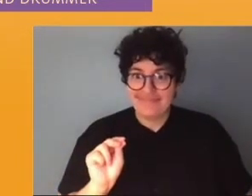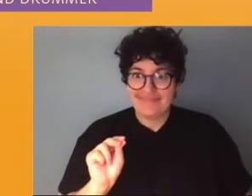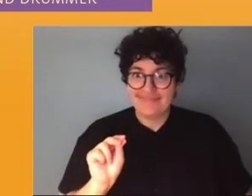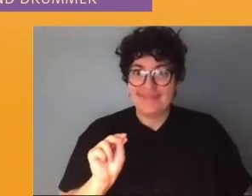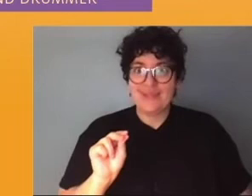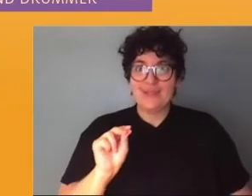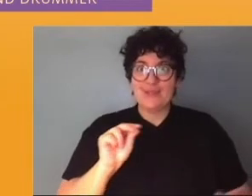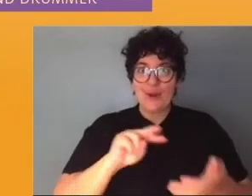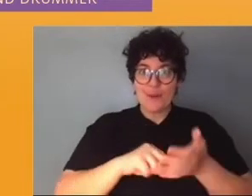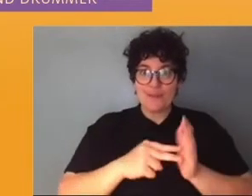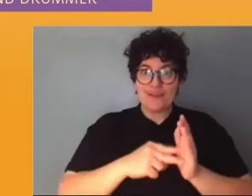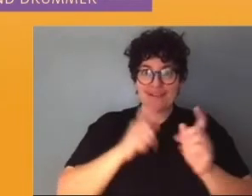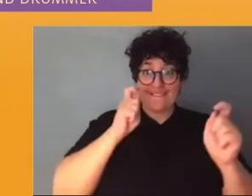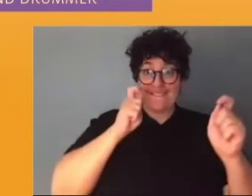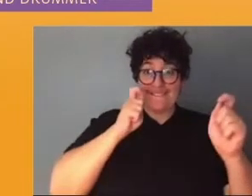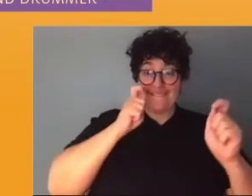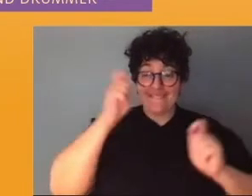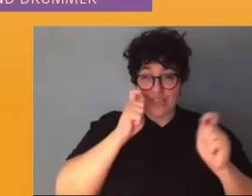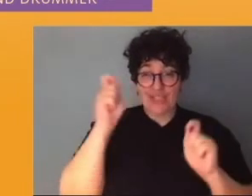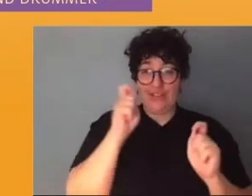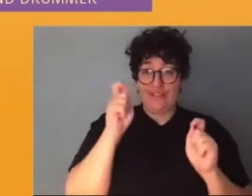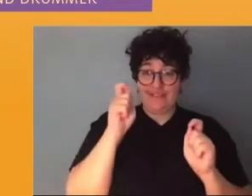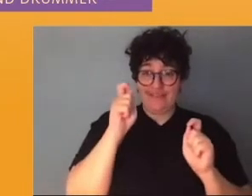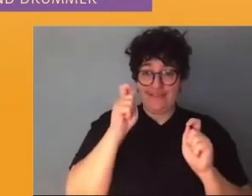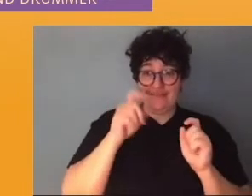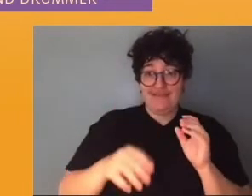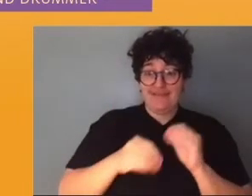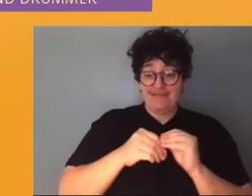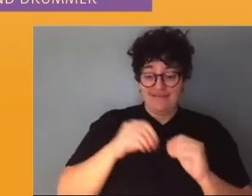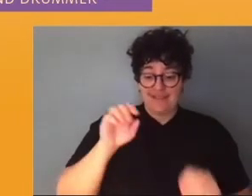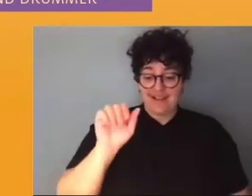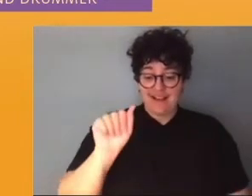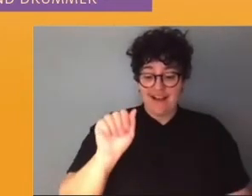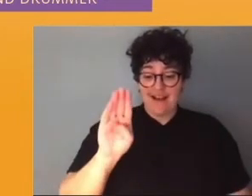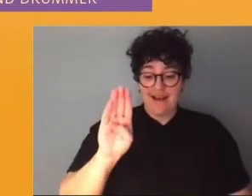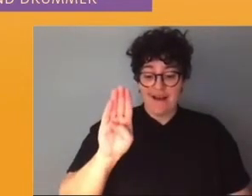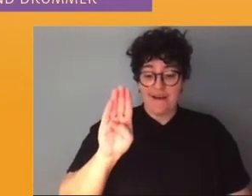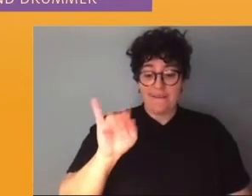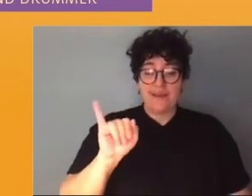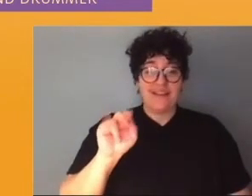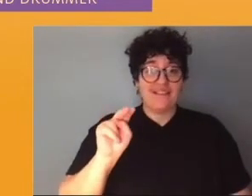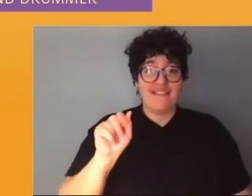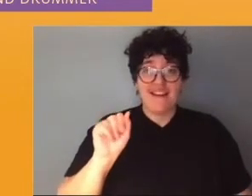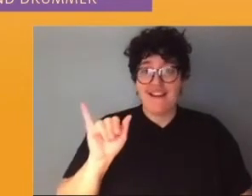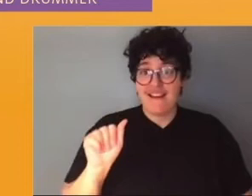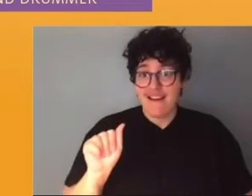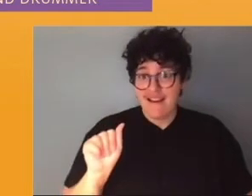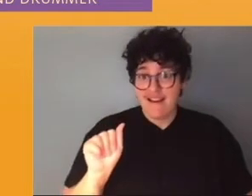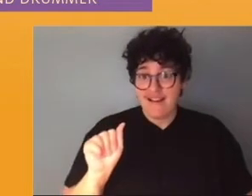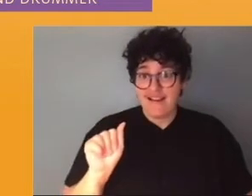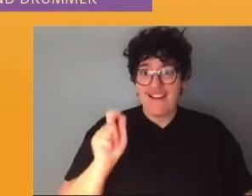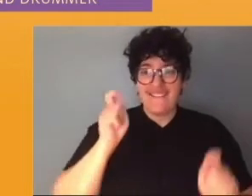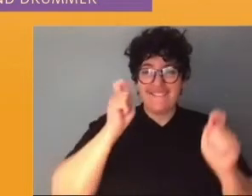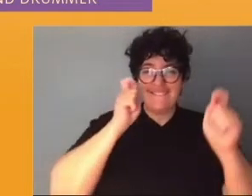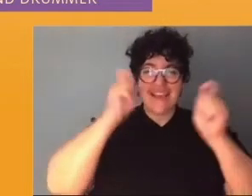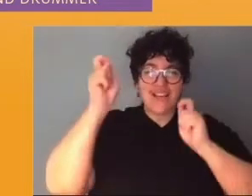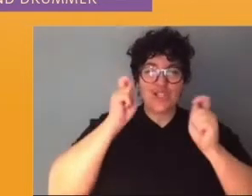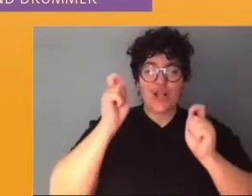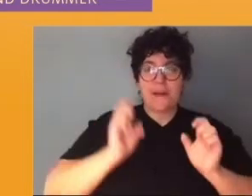realmente usamos gestos de cara, abhinaya, emoción de la cara, para inspirar